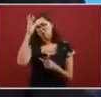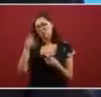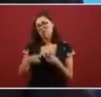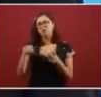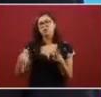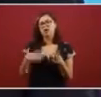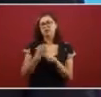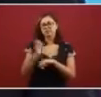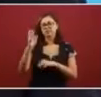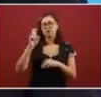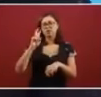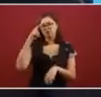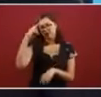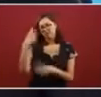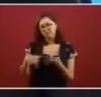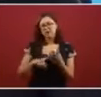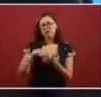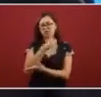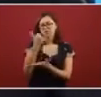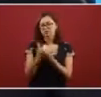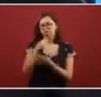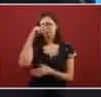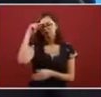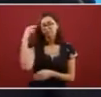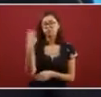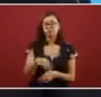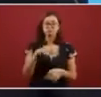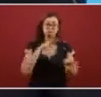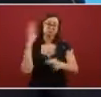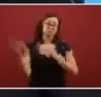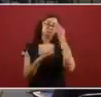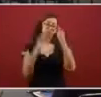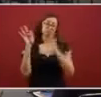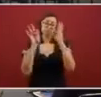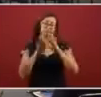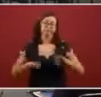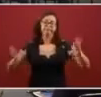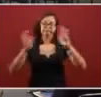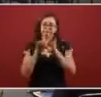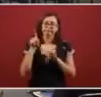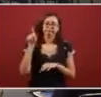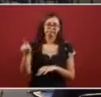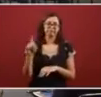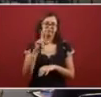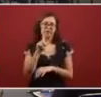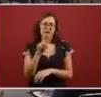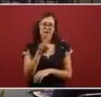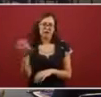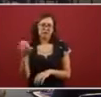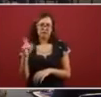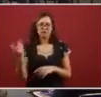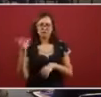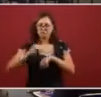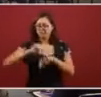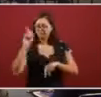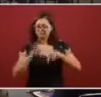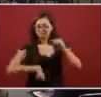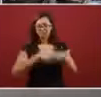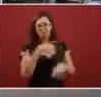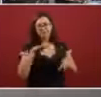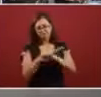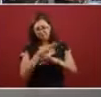México y la Ciudad de México. Esta es una noticia importante, favorable. Esperamos que